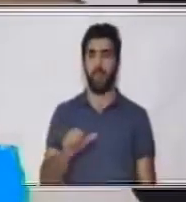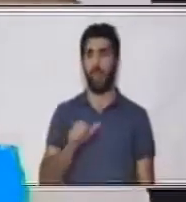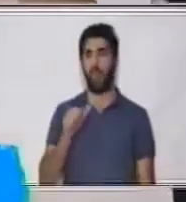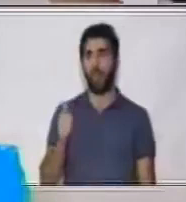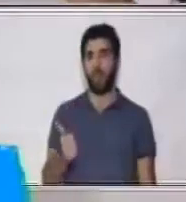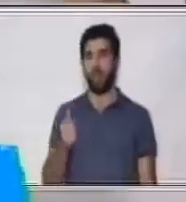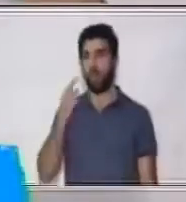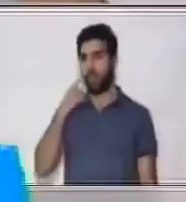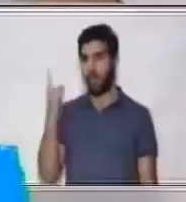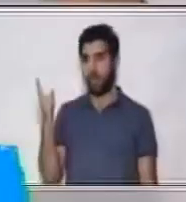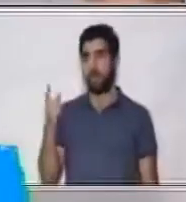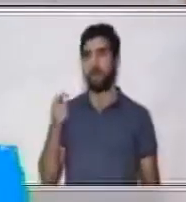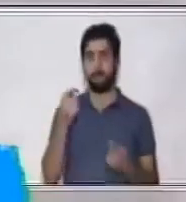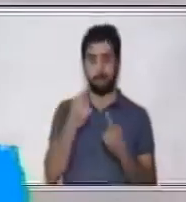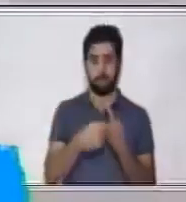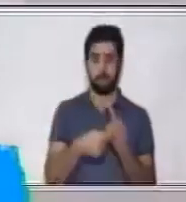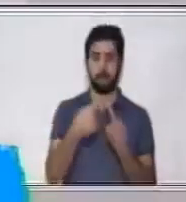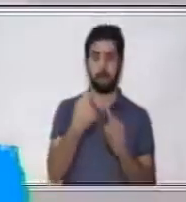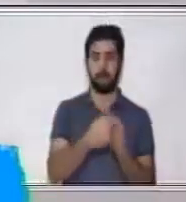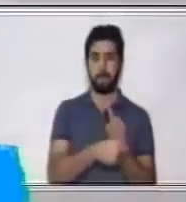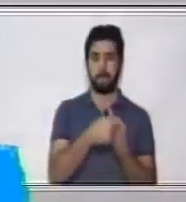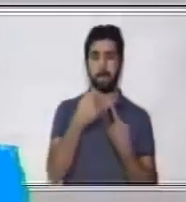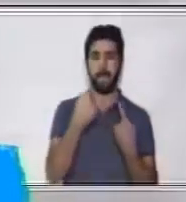Tenemos el banano.